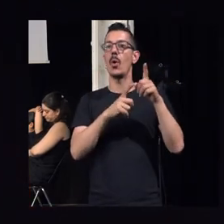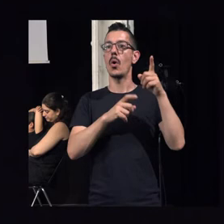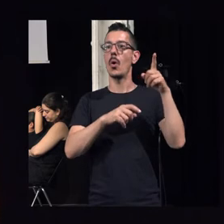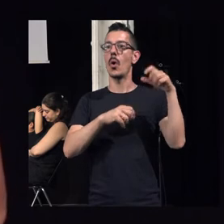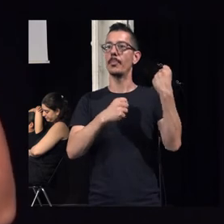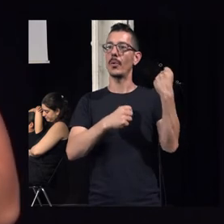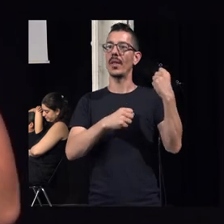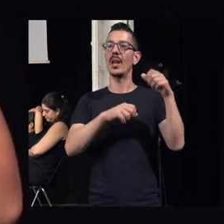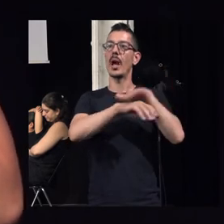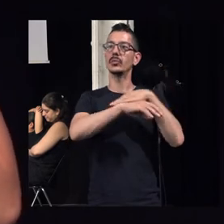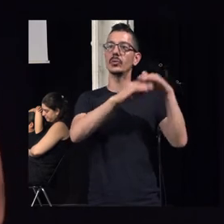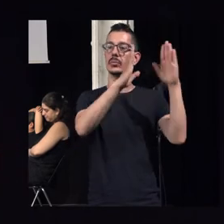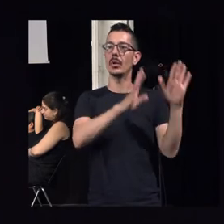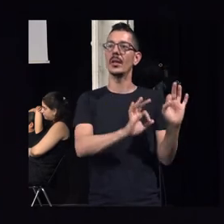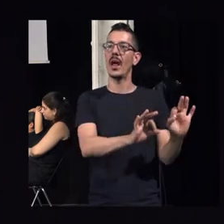feministas,